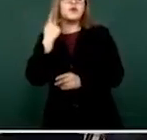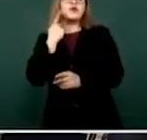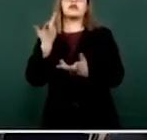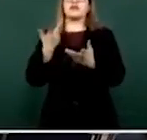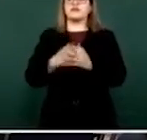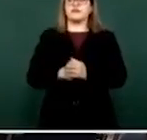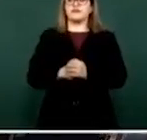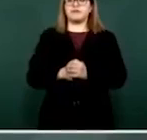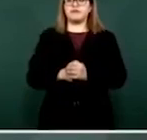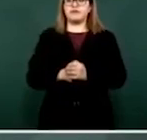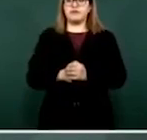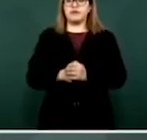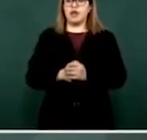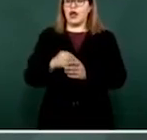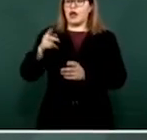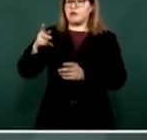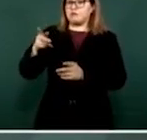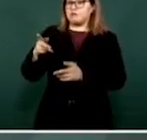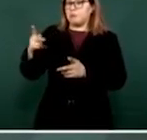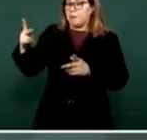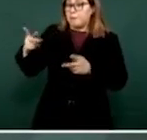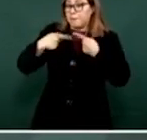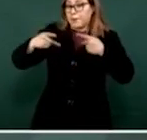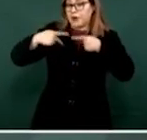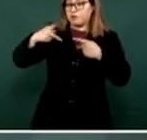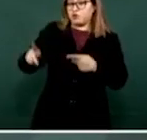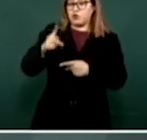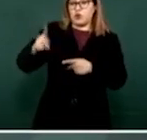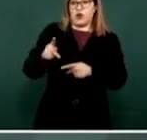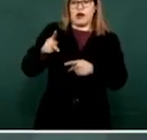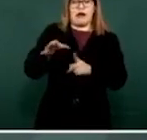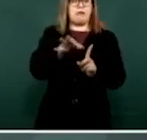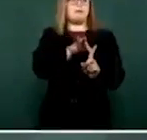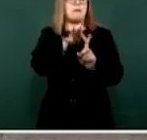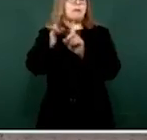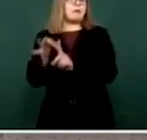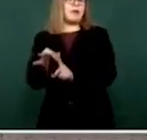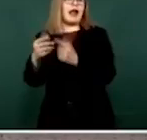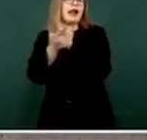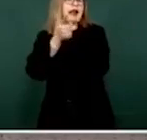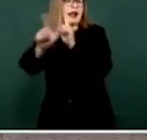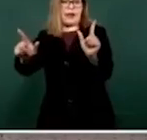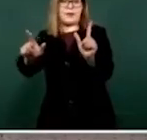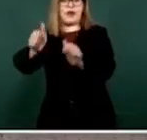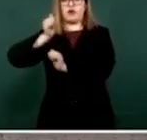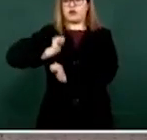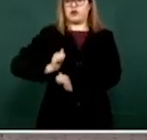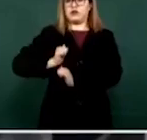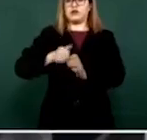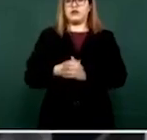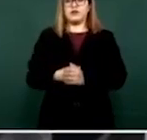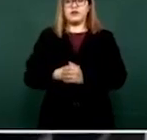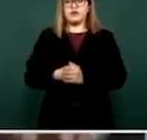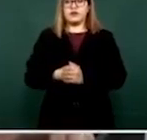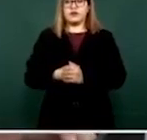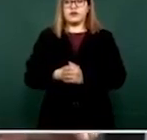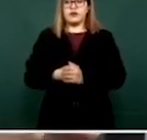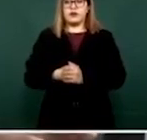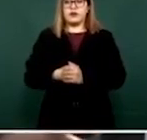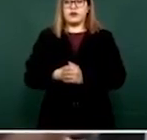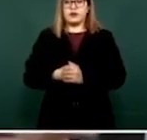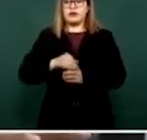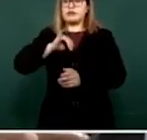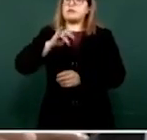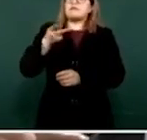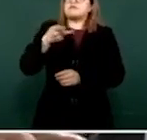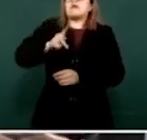el pueblo elija libremente a sus autoridades. Pero usted necesita mayoría en el Congreso para que se apruebe. Sí, pero no quiero hablar